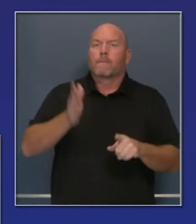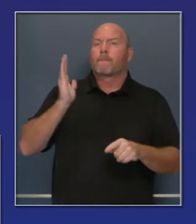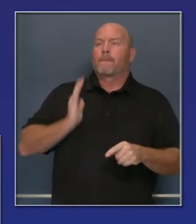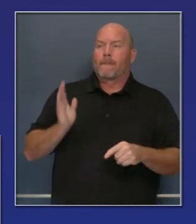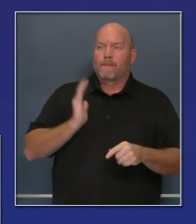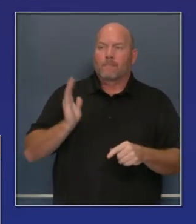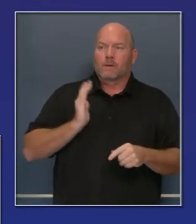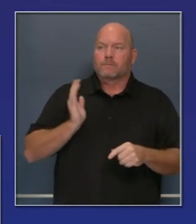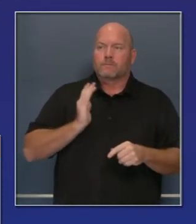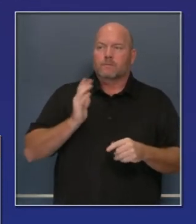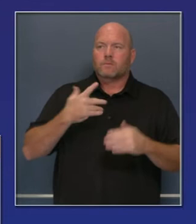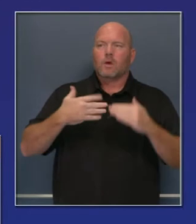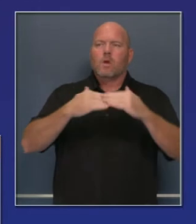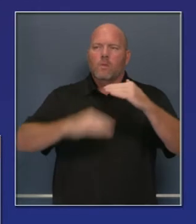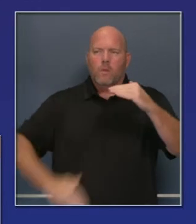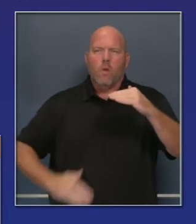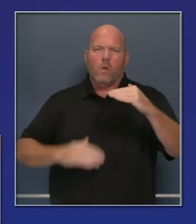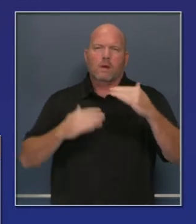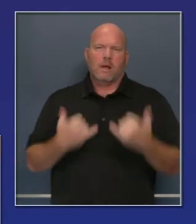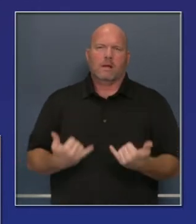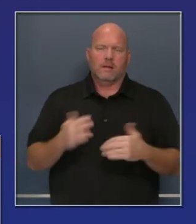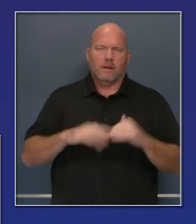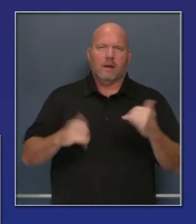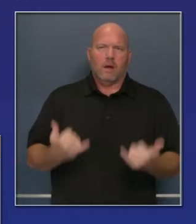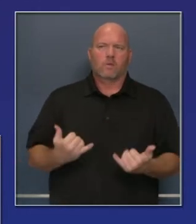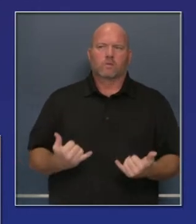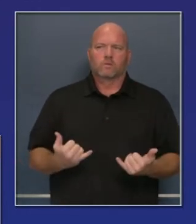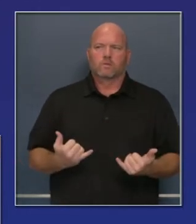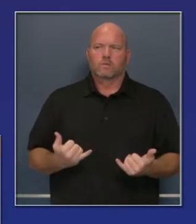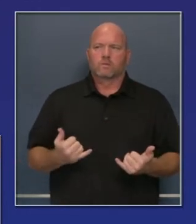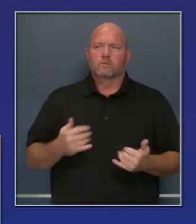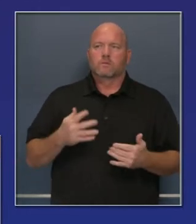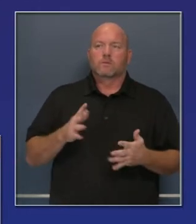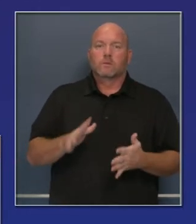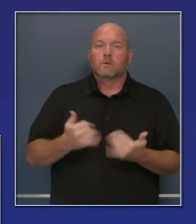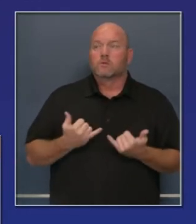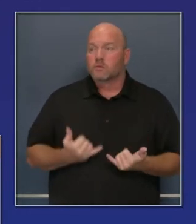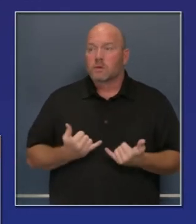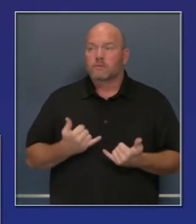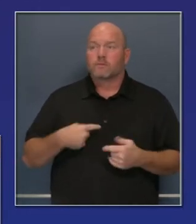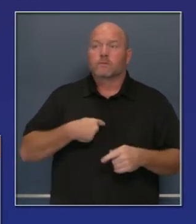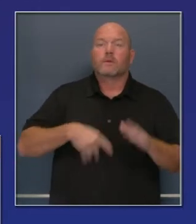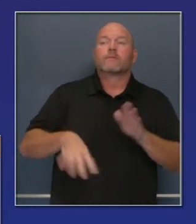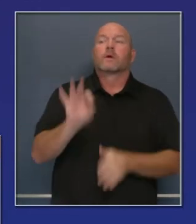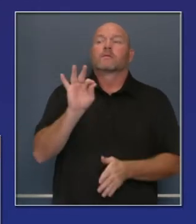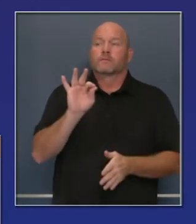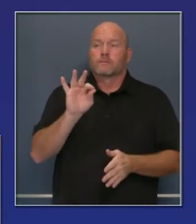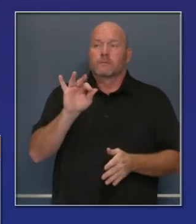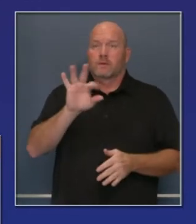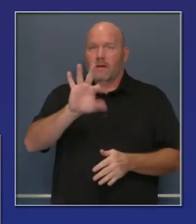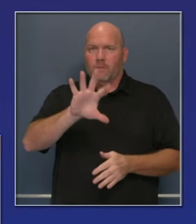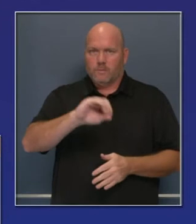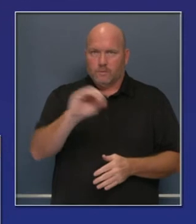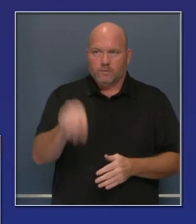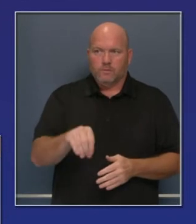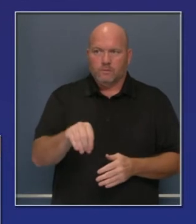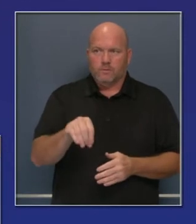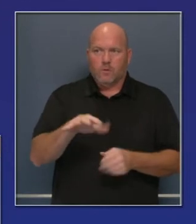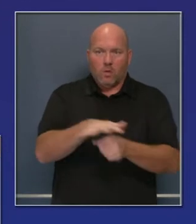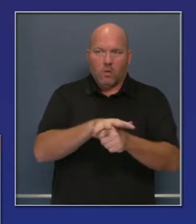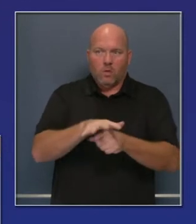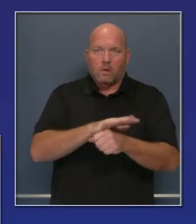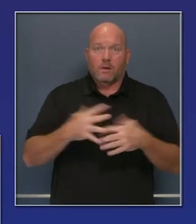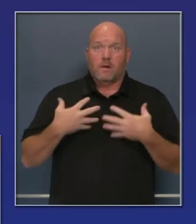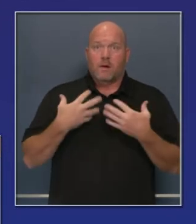En aquel entonces estábamos a niveles más bajos que ahora y hoy día estamos determinando que 95%